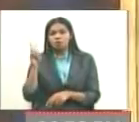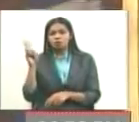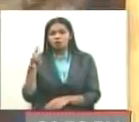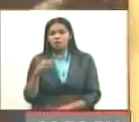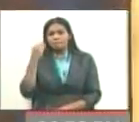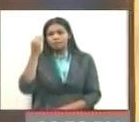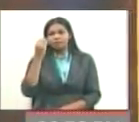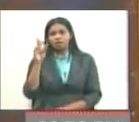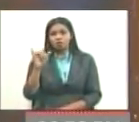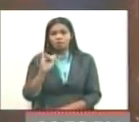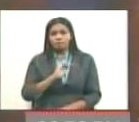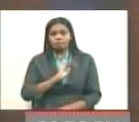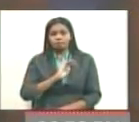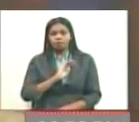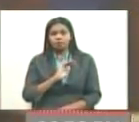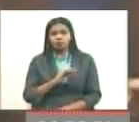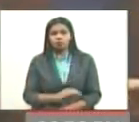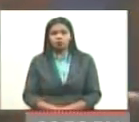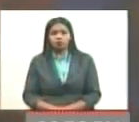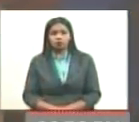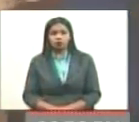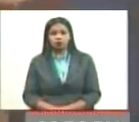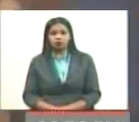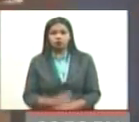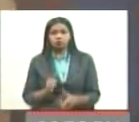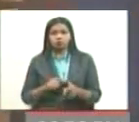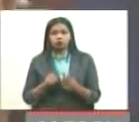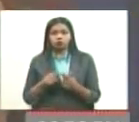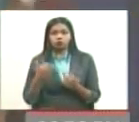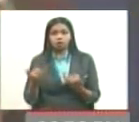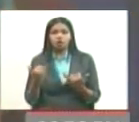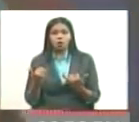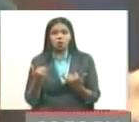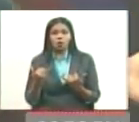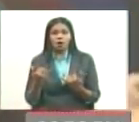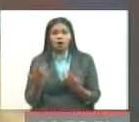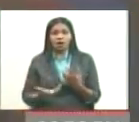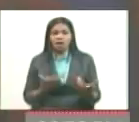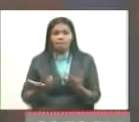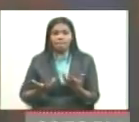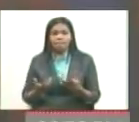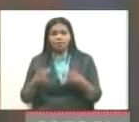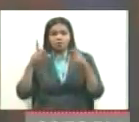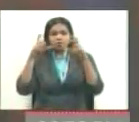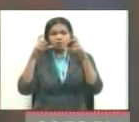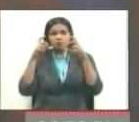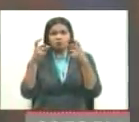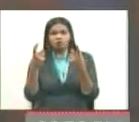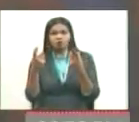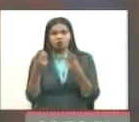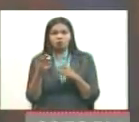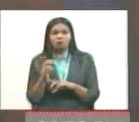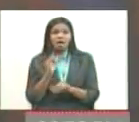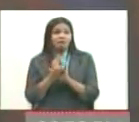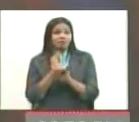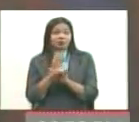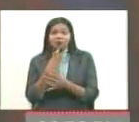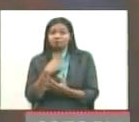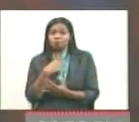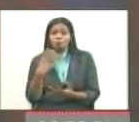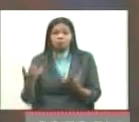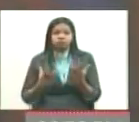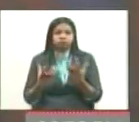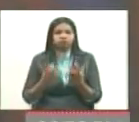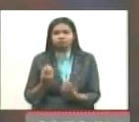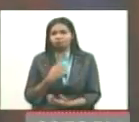Creían ellos que iba a ocurrir, ¿ves? Entonces ahora andan quemando fotos. No, la internet no las pueden quemar, papá.